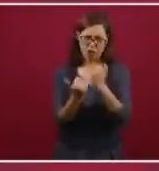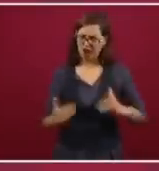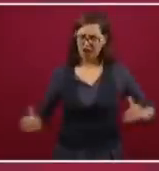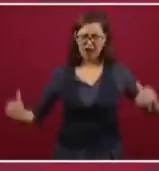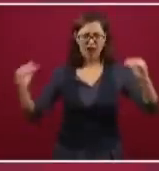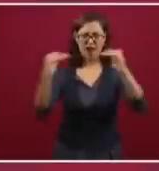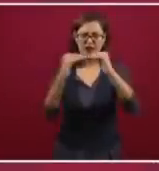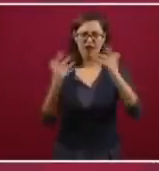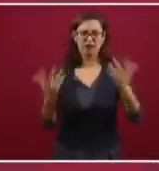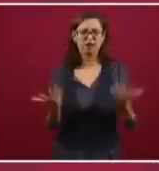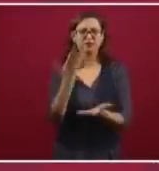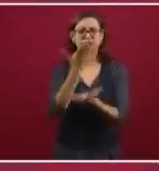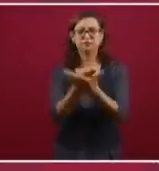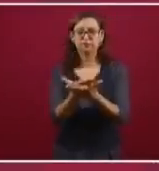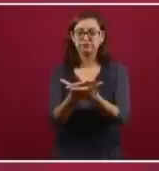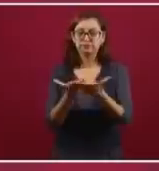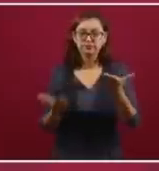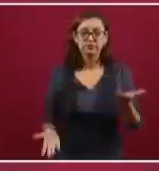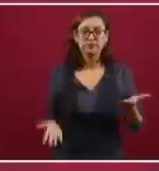ni arriba ni abajo.